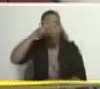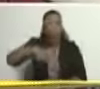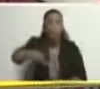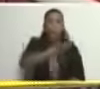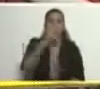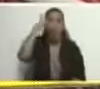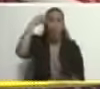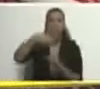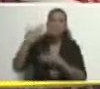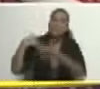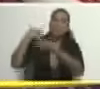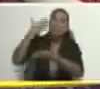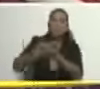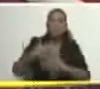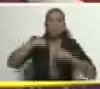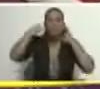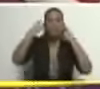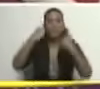victoria siempre, venceremos.